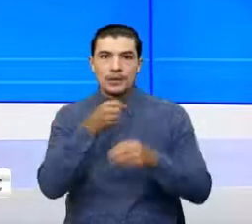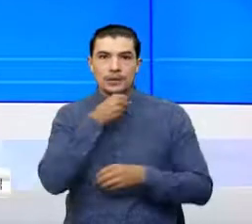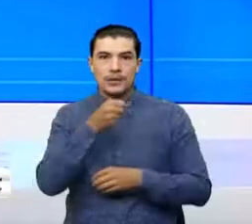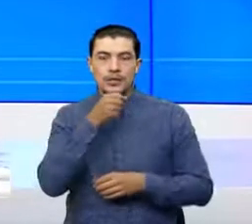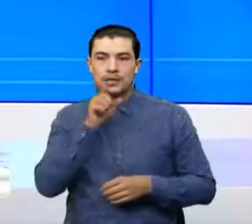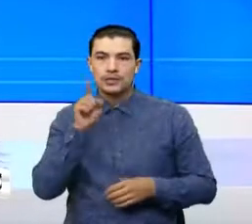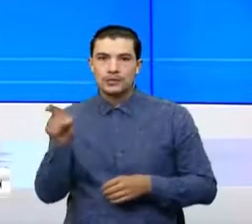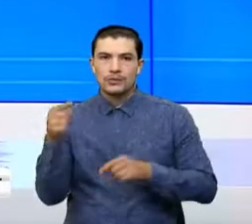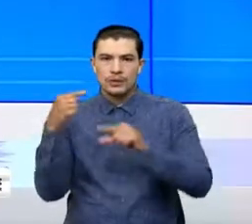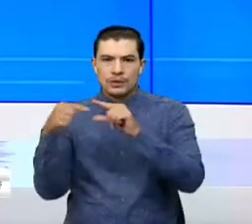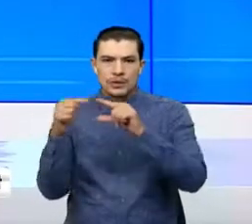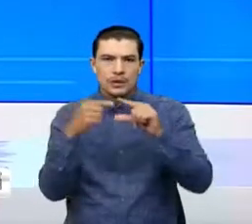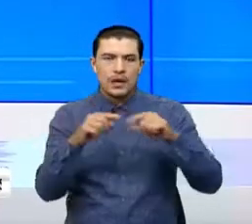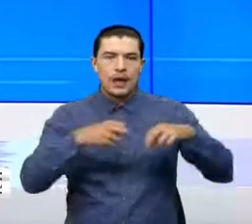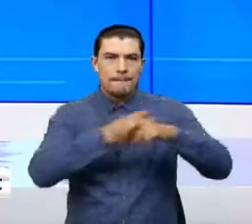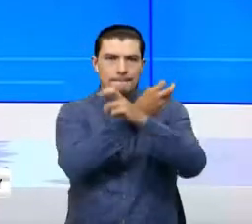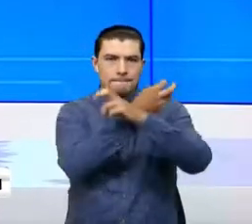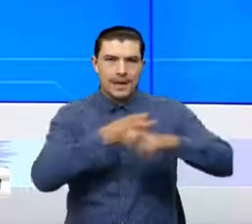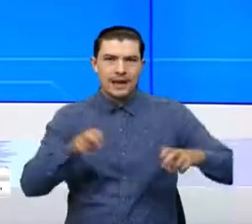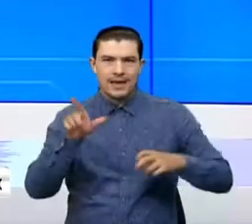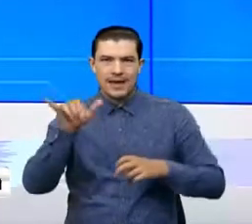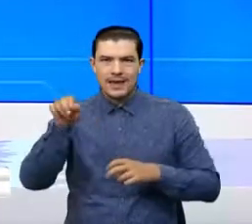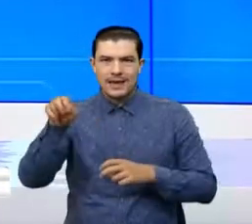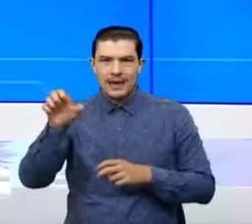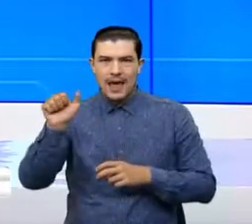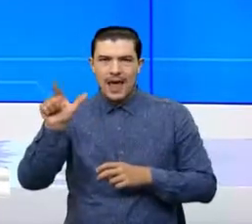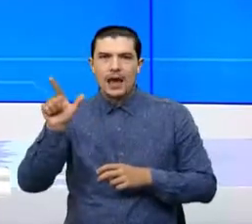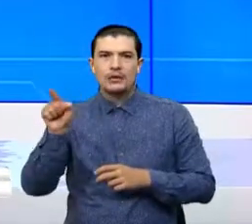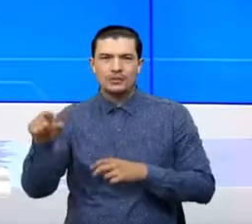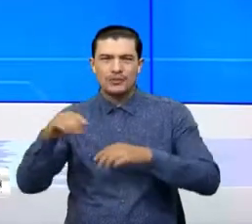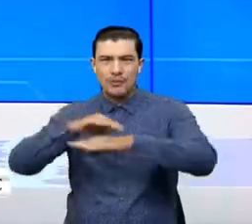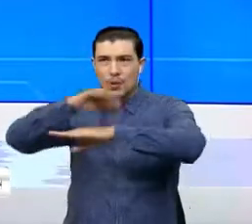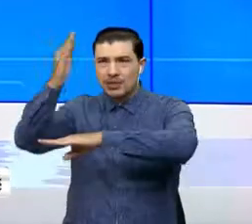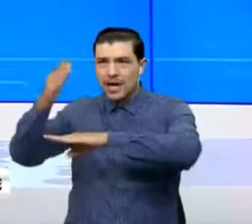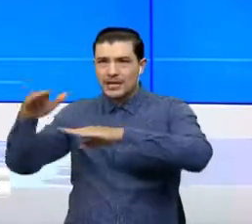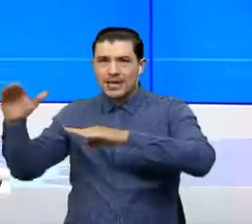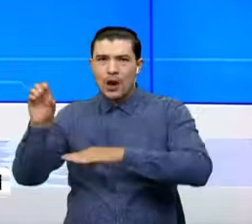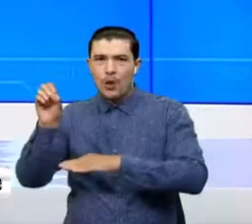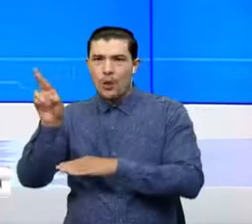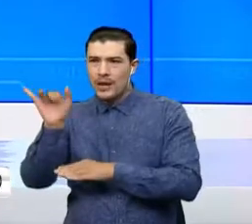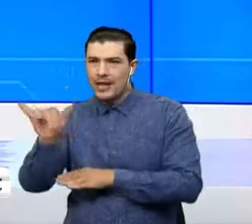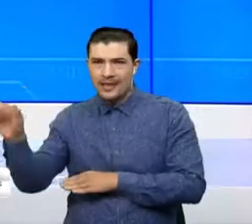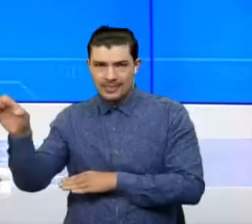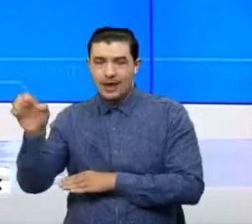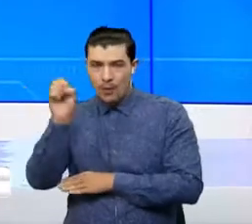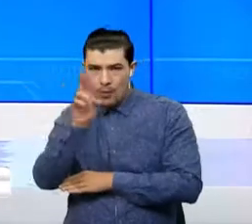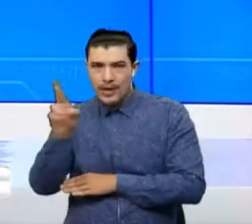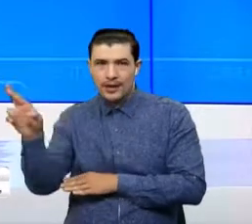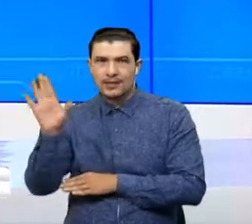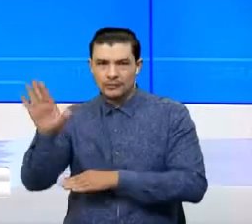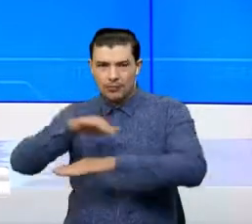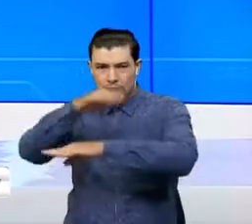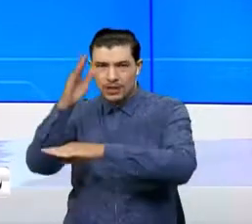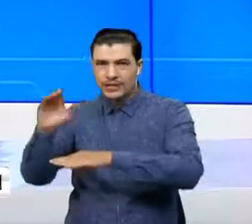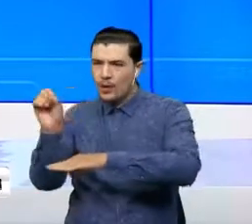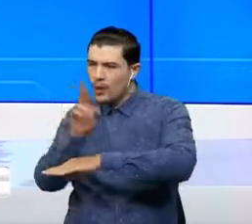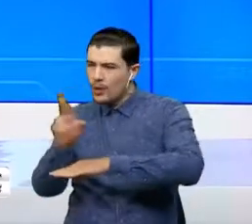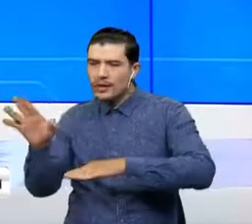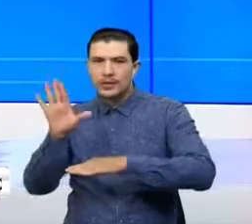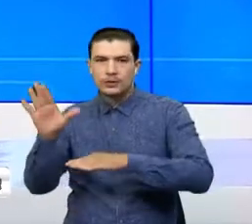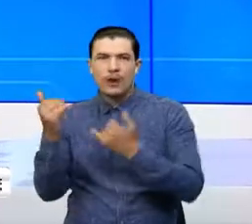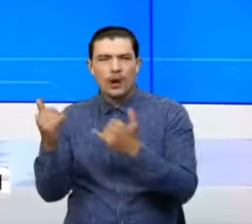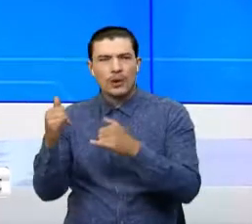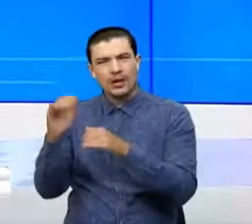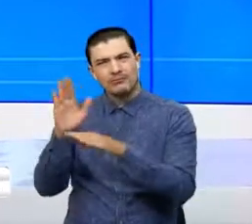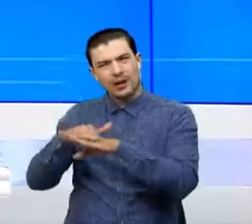la puesta en marcha del parque lineal en los cerros orientales ha preocupado a algunos concejales de bucaramanga pablo vázquez estuvo